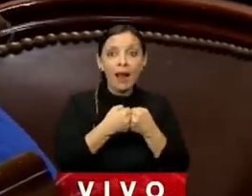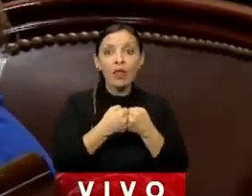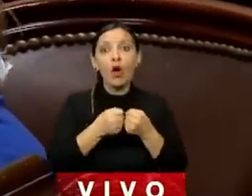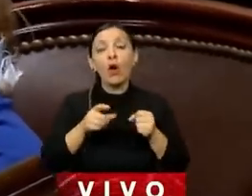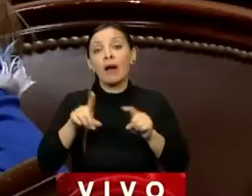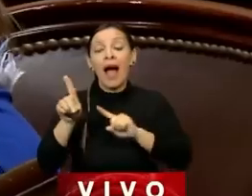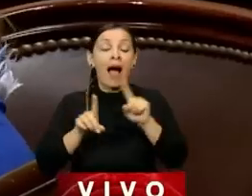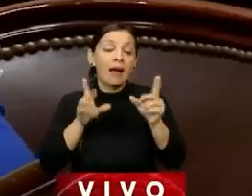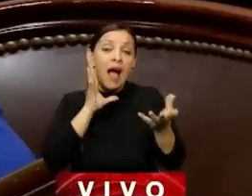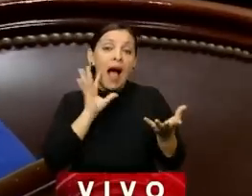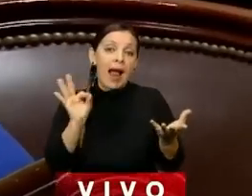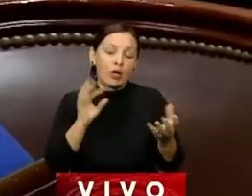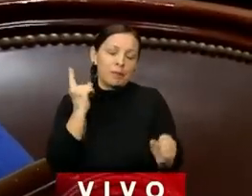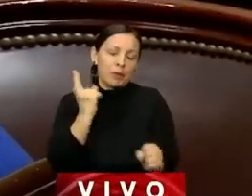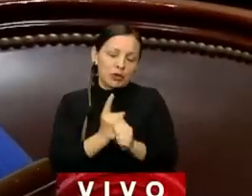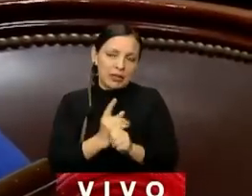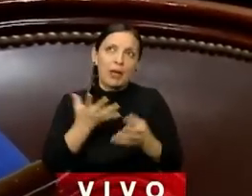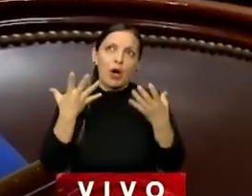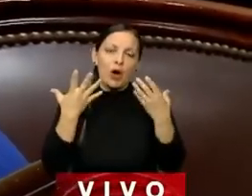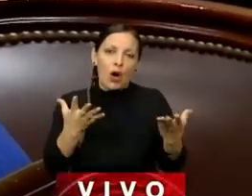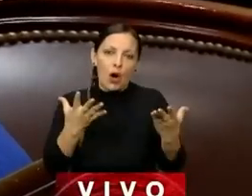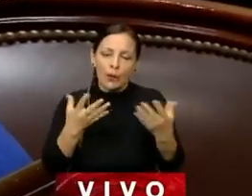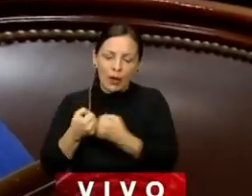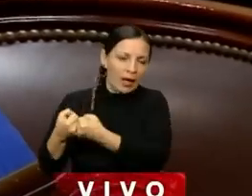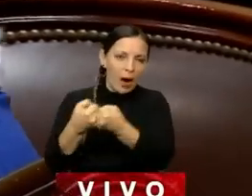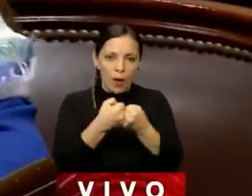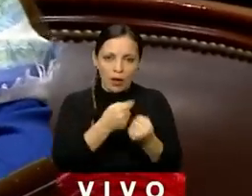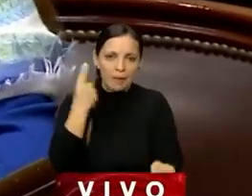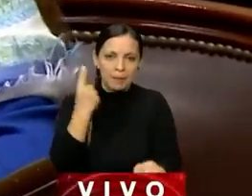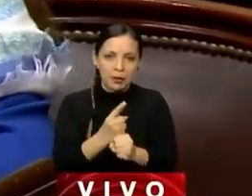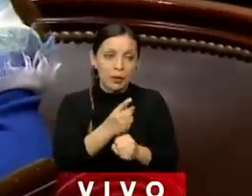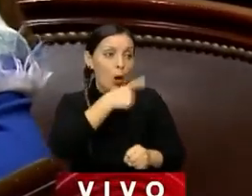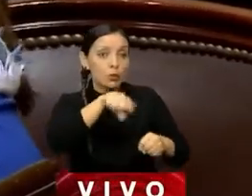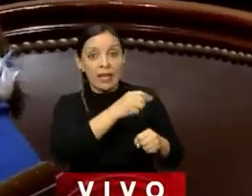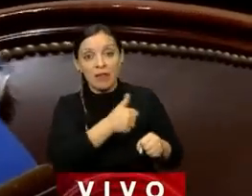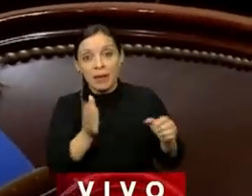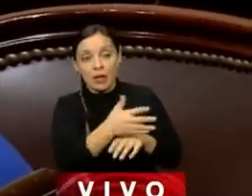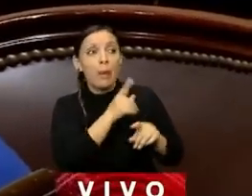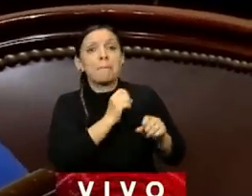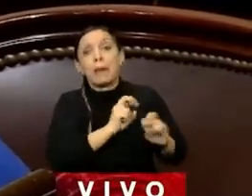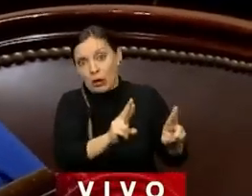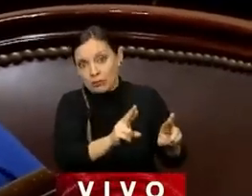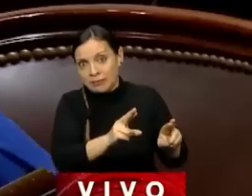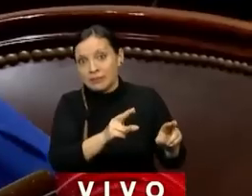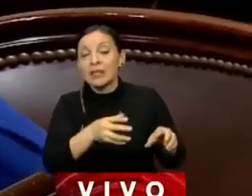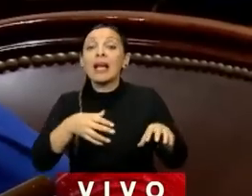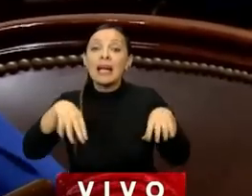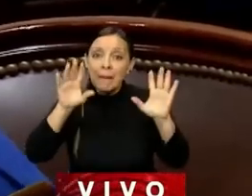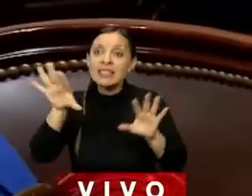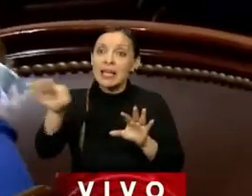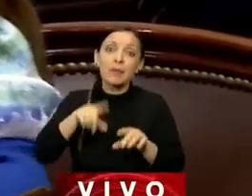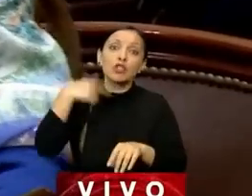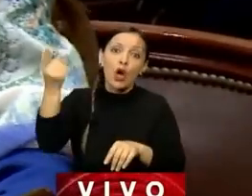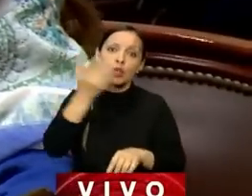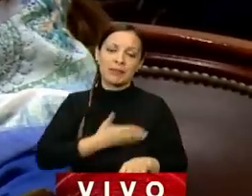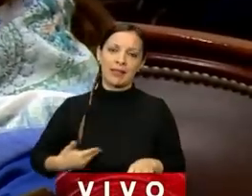algo absolutamente imposible entre ustedes incluso, quizás estuviéramos eligiendo otro presidente.